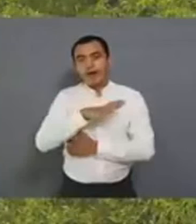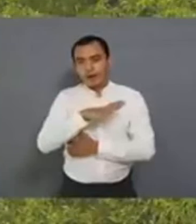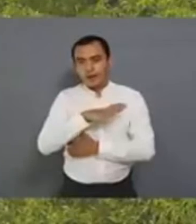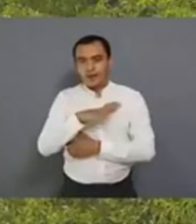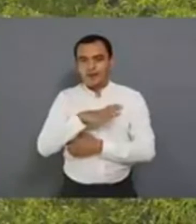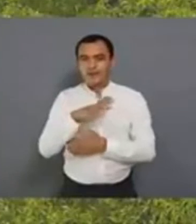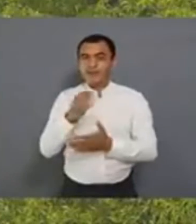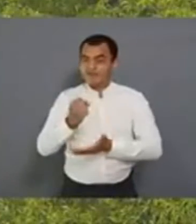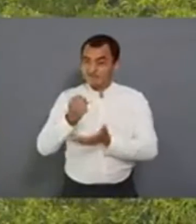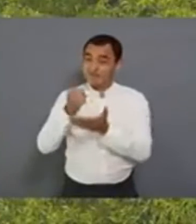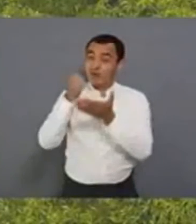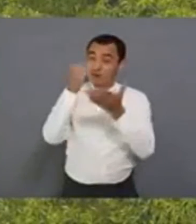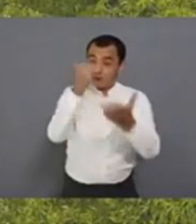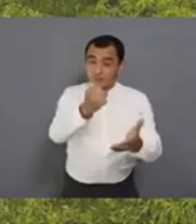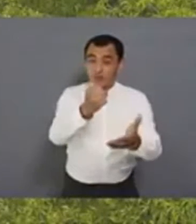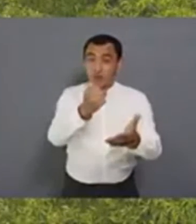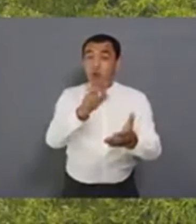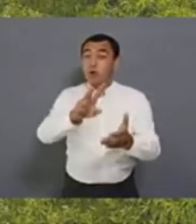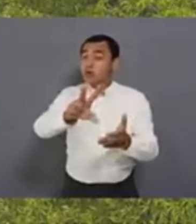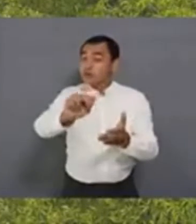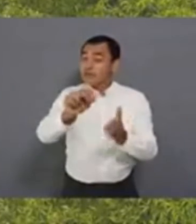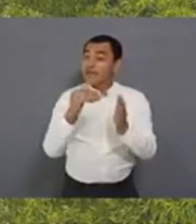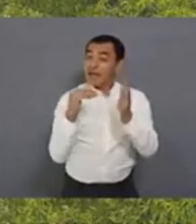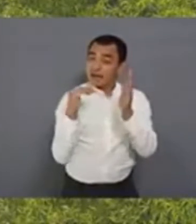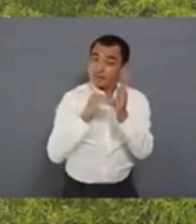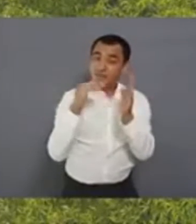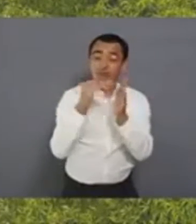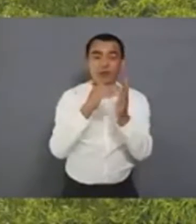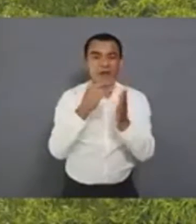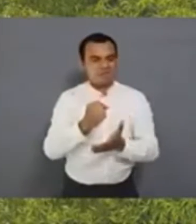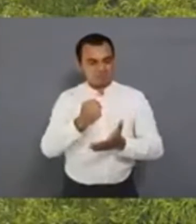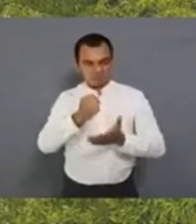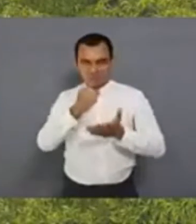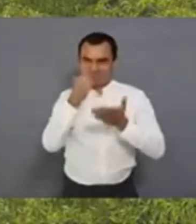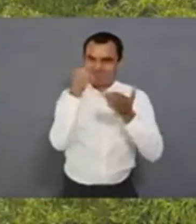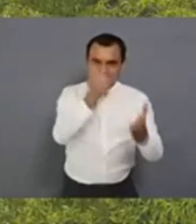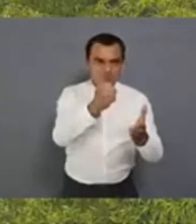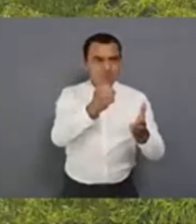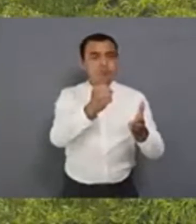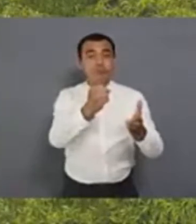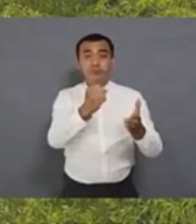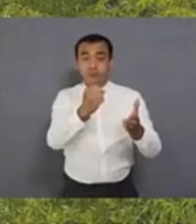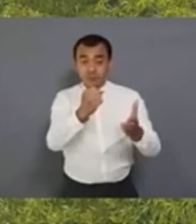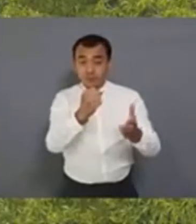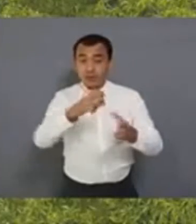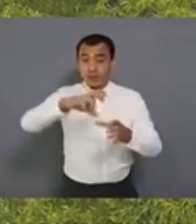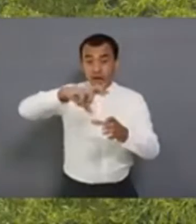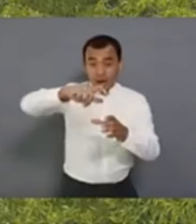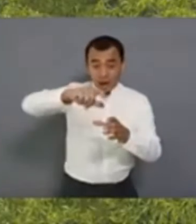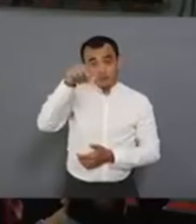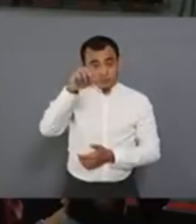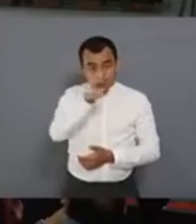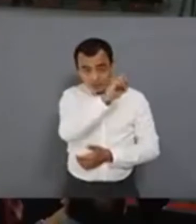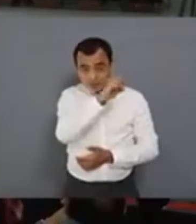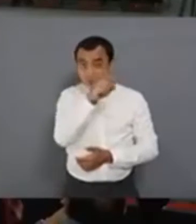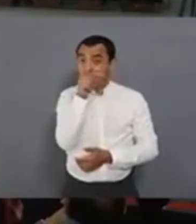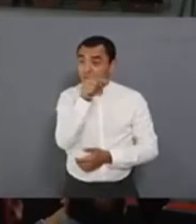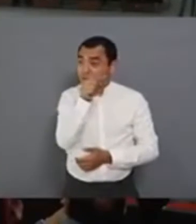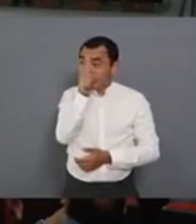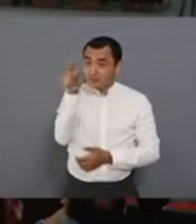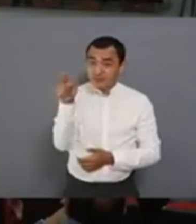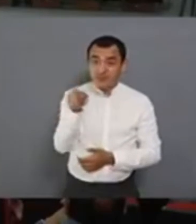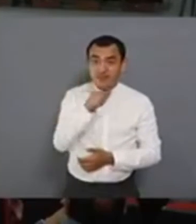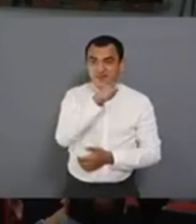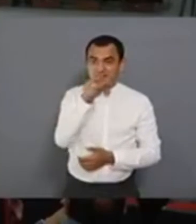Invertimos en este sentido más de 80 millones de pesos para cuidar que el tandeo se reduzca. Hipólito